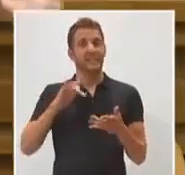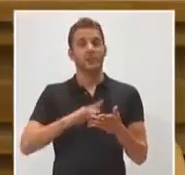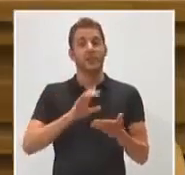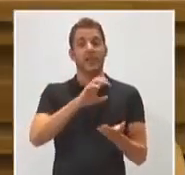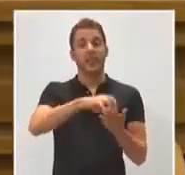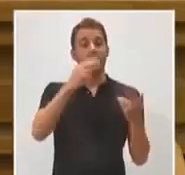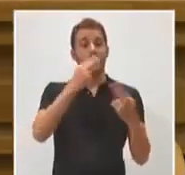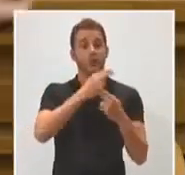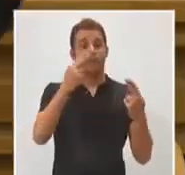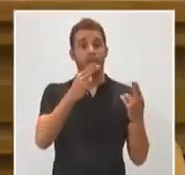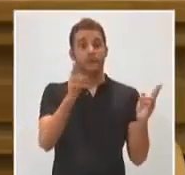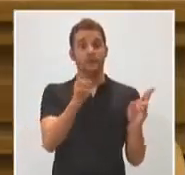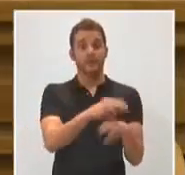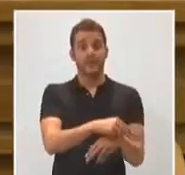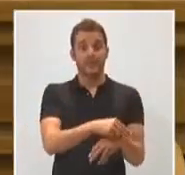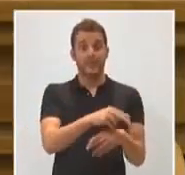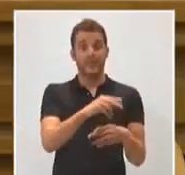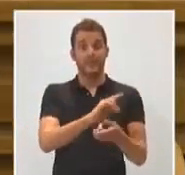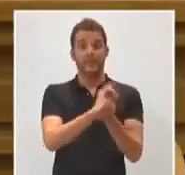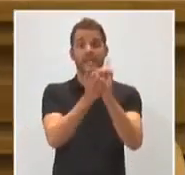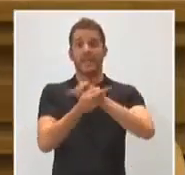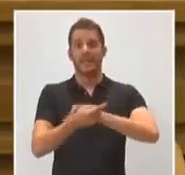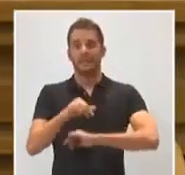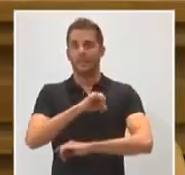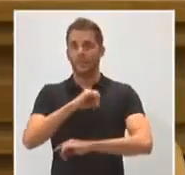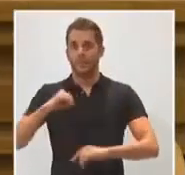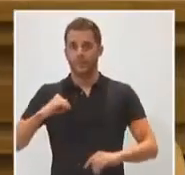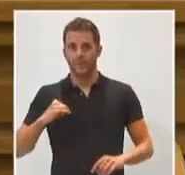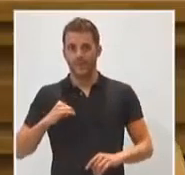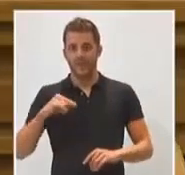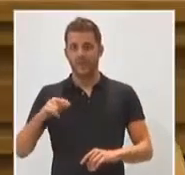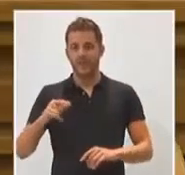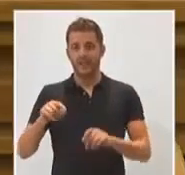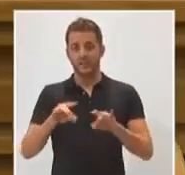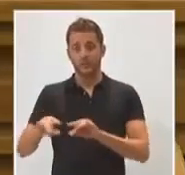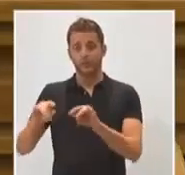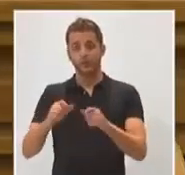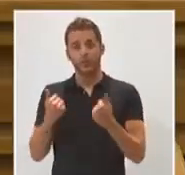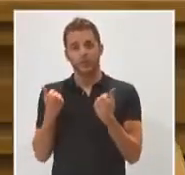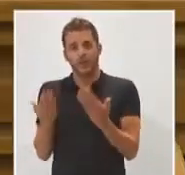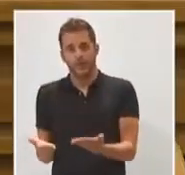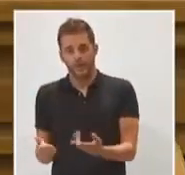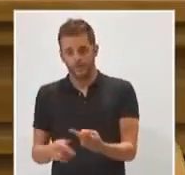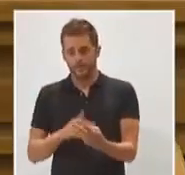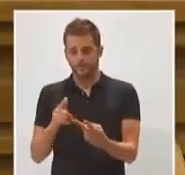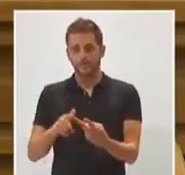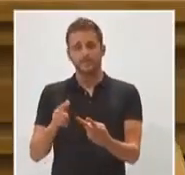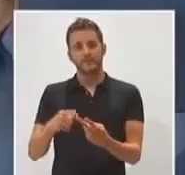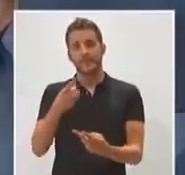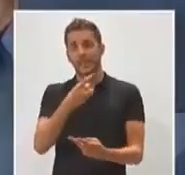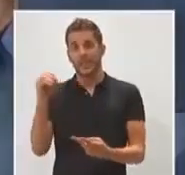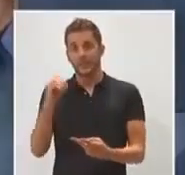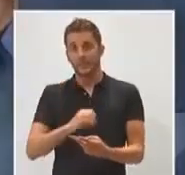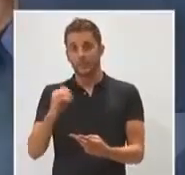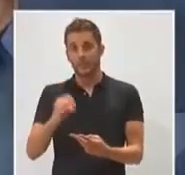públicos que se quedarán en licitación empresas privadas a las que se les regala el suelo se les garantiza el cien por cien de los de los